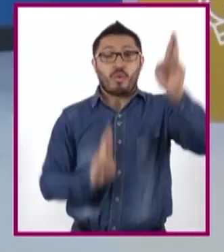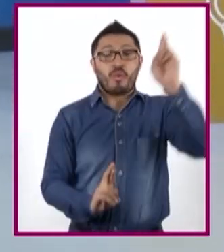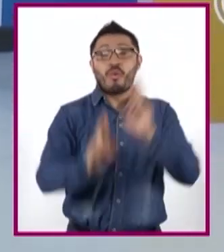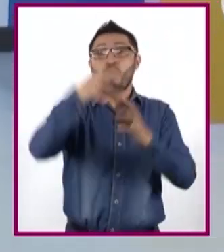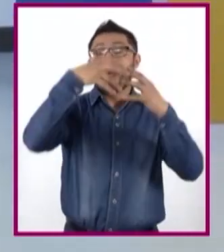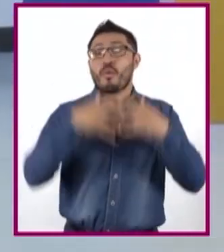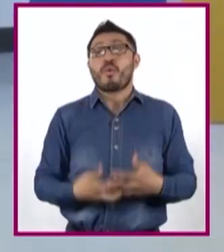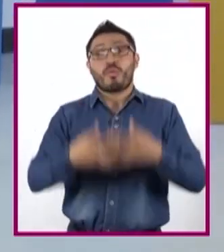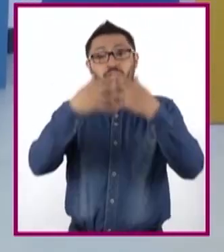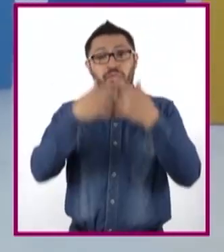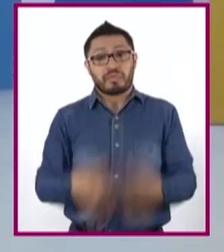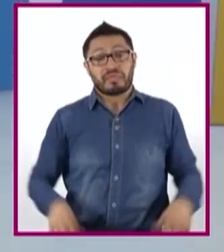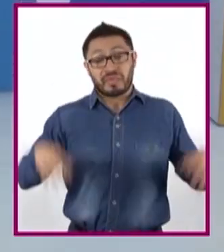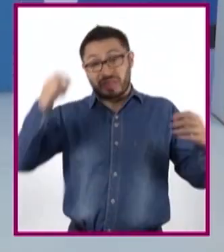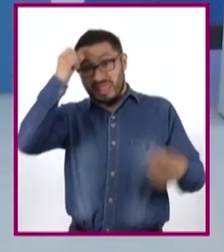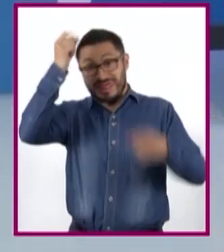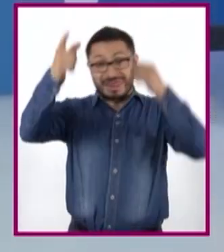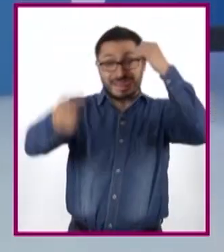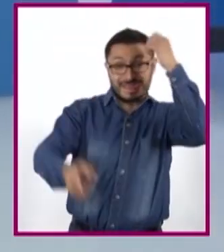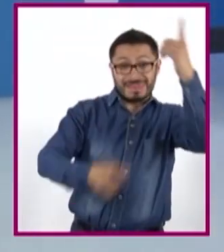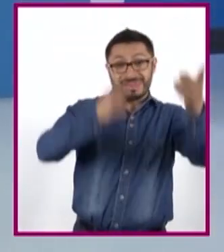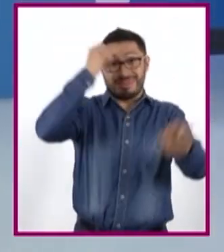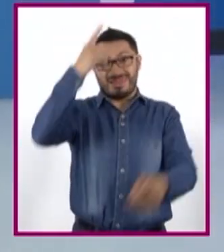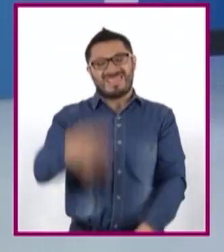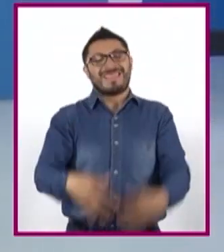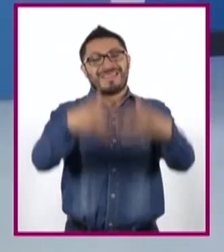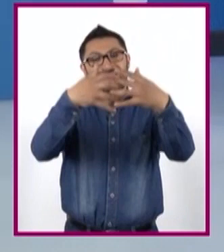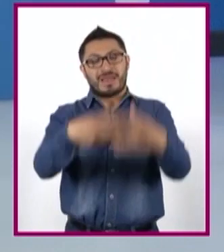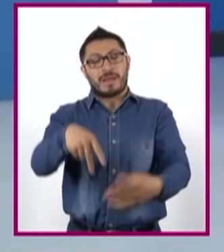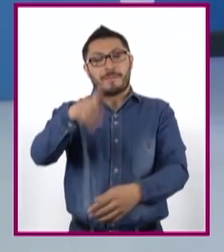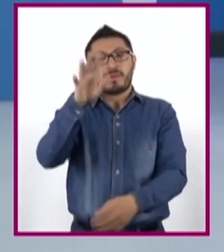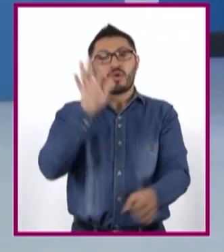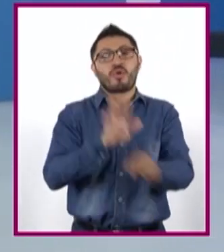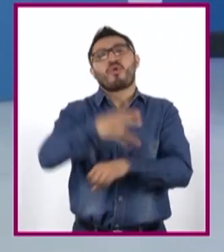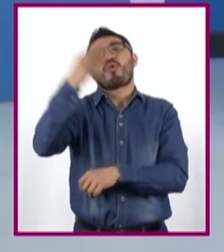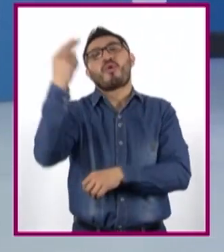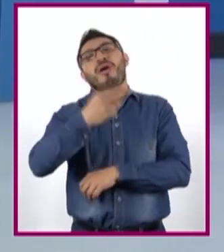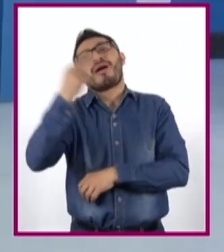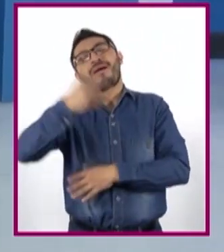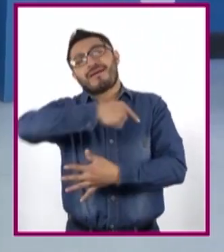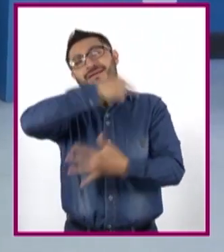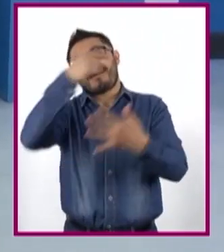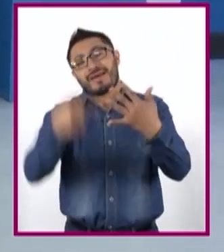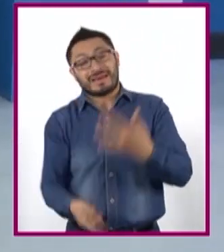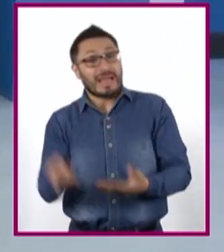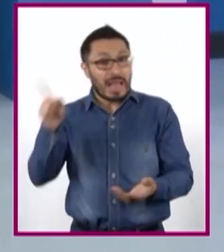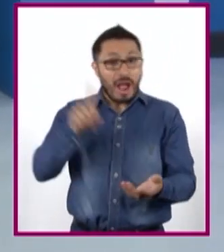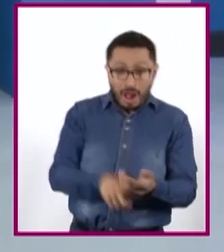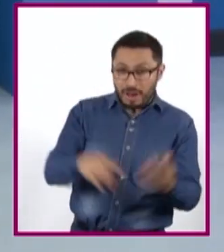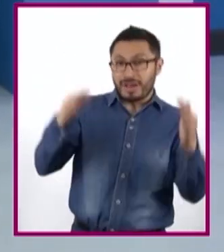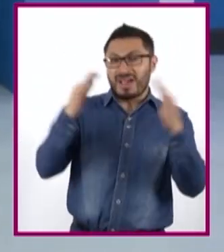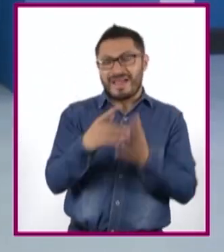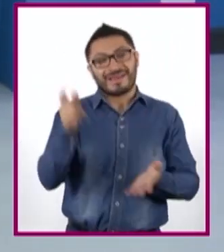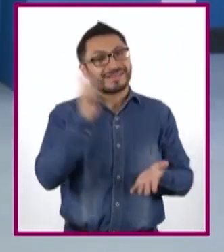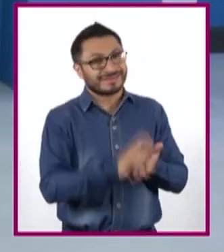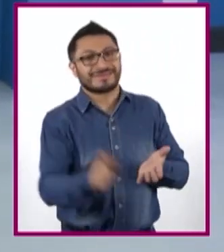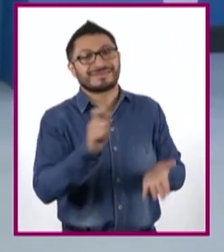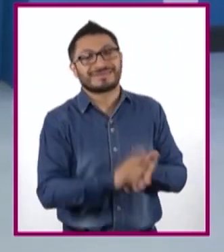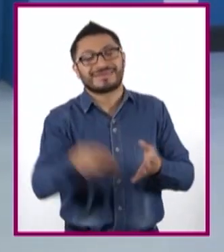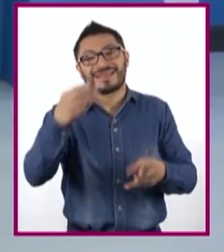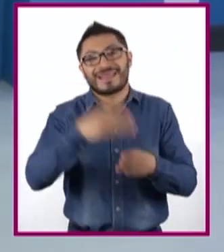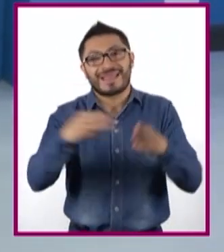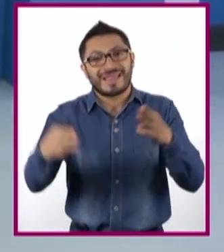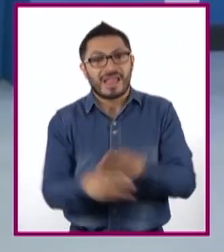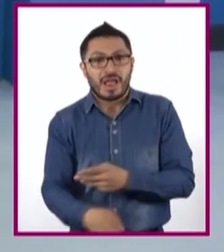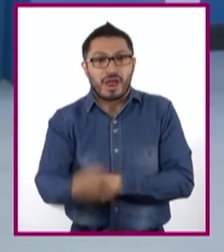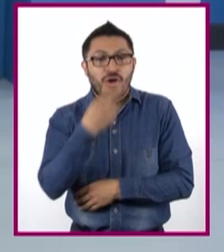Industrial, inventando máquinas. Pero, ¿qué necesitamos? En casa, tomen nota. Los materiales